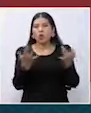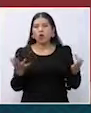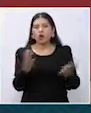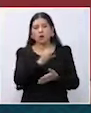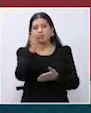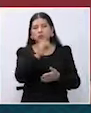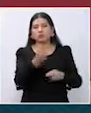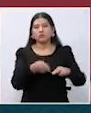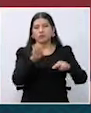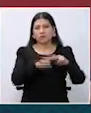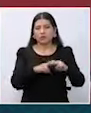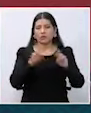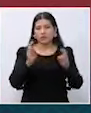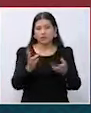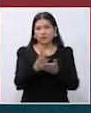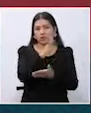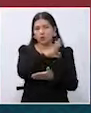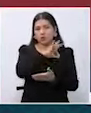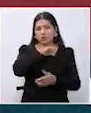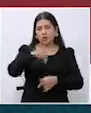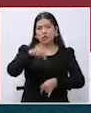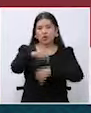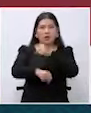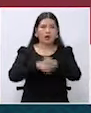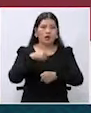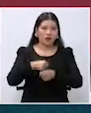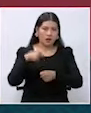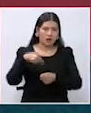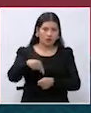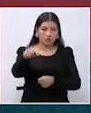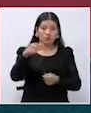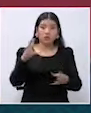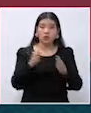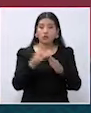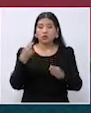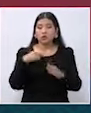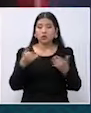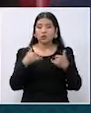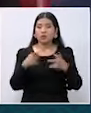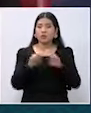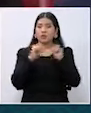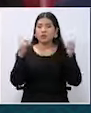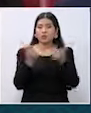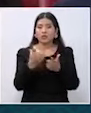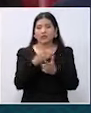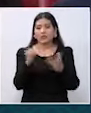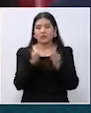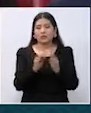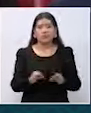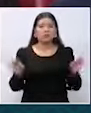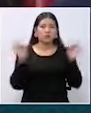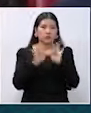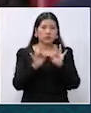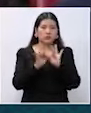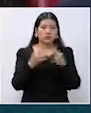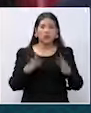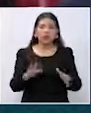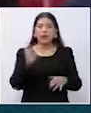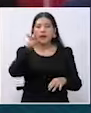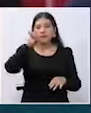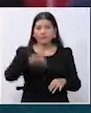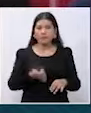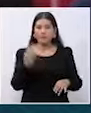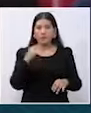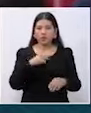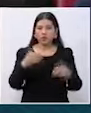al básico y al mínimo nacional. Los parámetros que ellos manejan, nosotros igual tenemos parámetros sociales, que es lo más importante. Entonces mañana, reitero, ya van